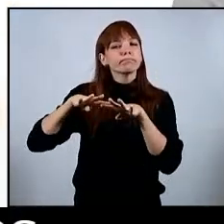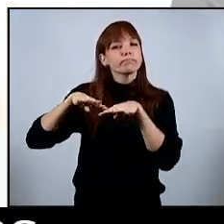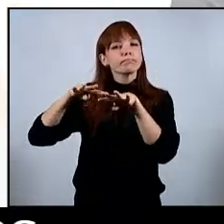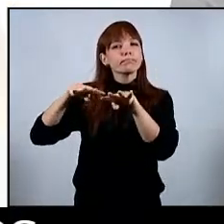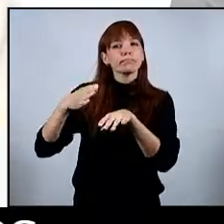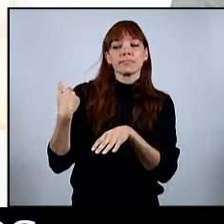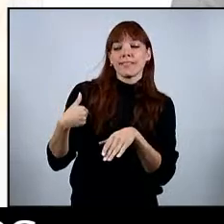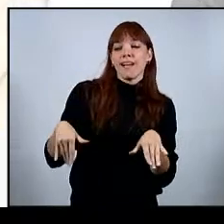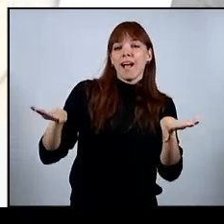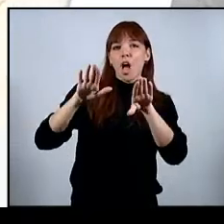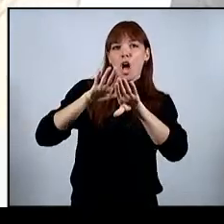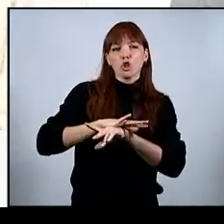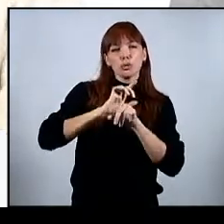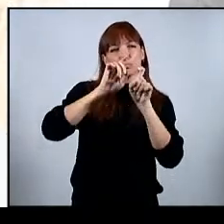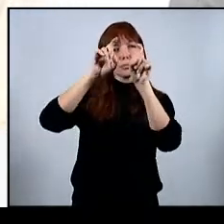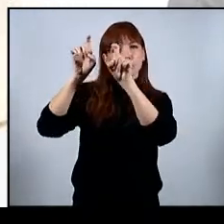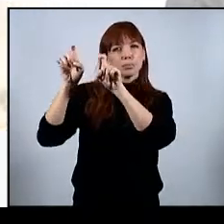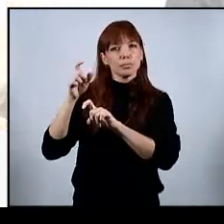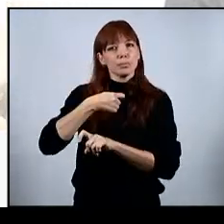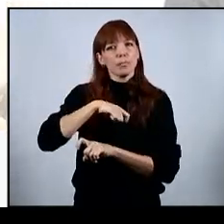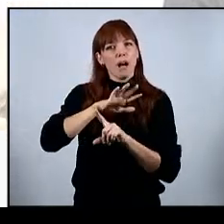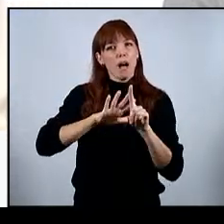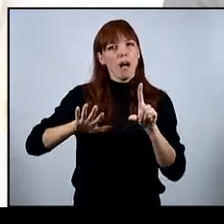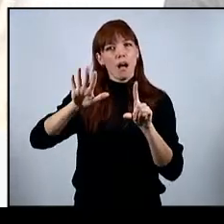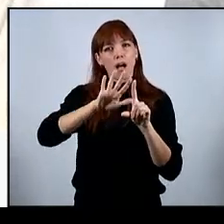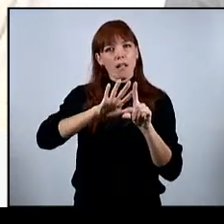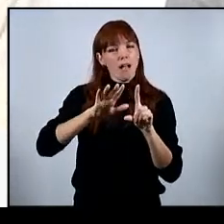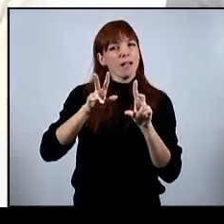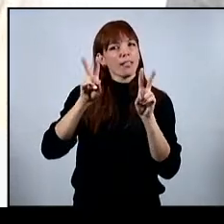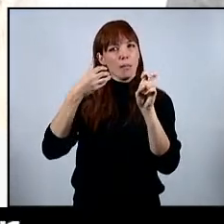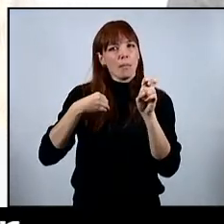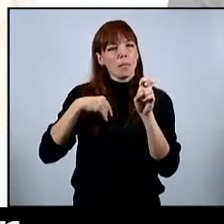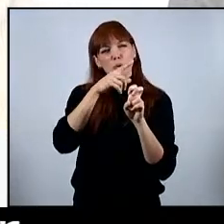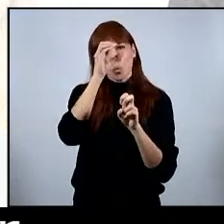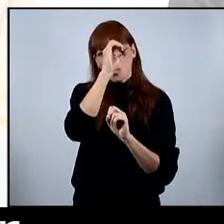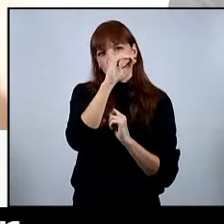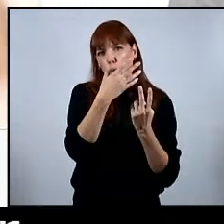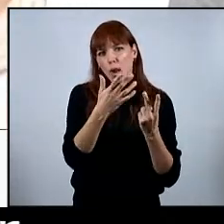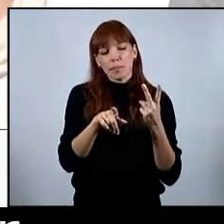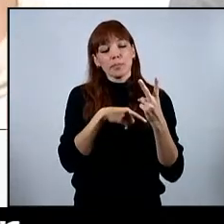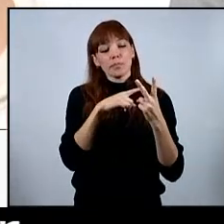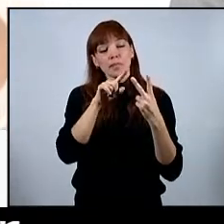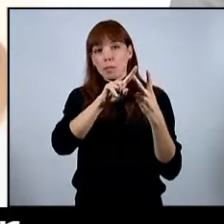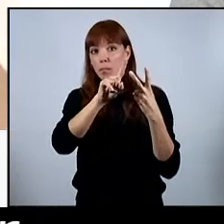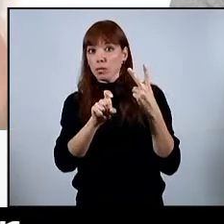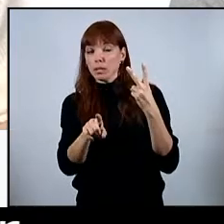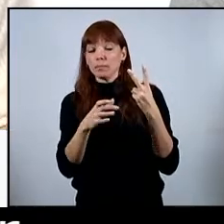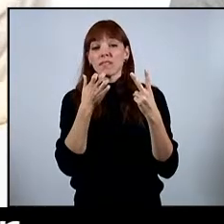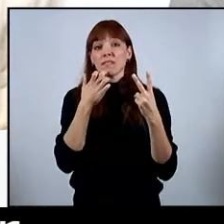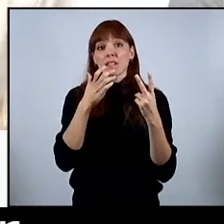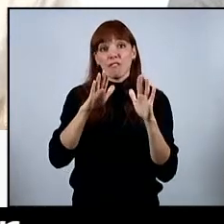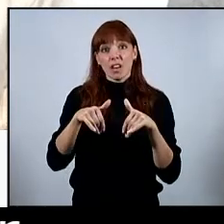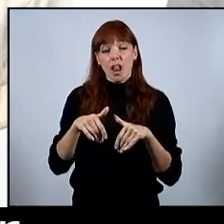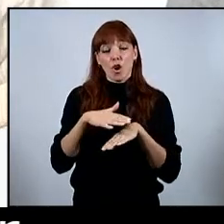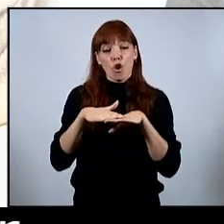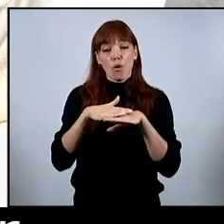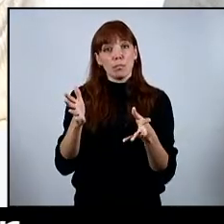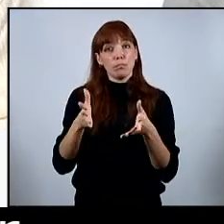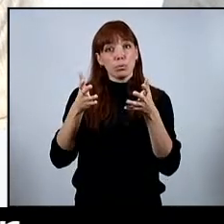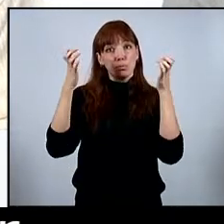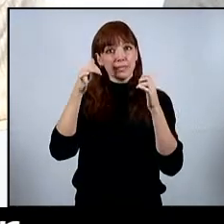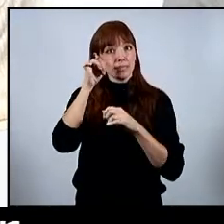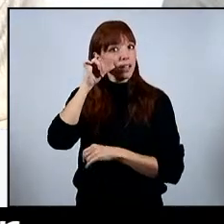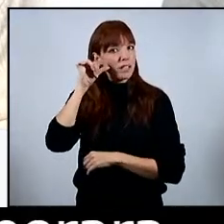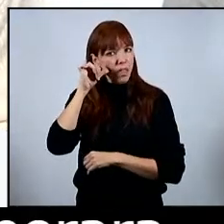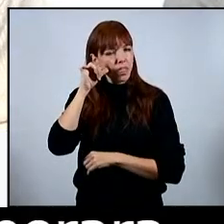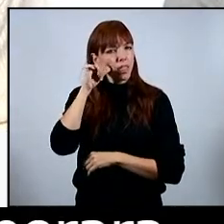hubo por muchos lugares de España también en esta línea? Y dos, si prosperara esta investidura de Pedro Sánchez en estos términos,